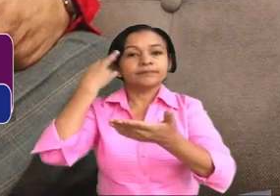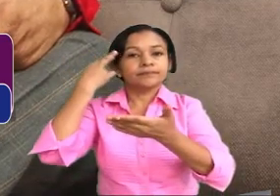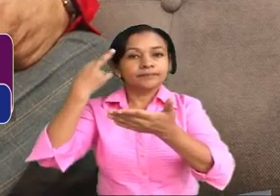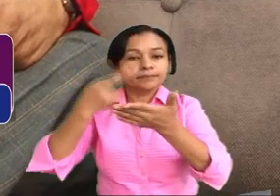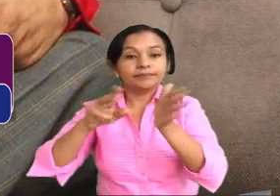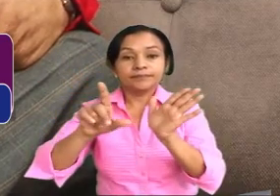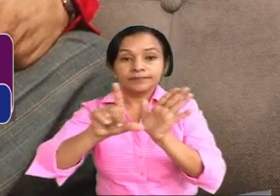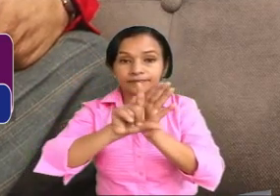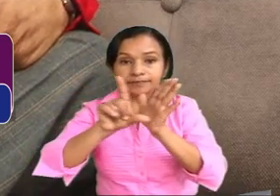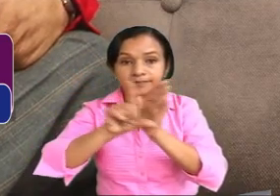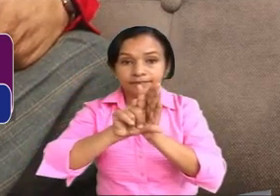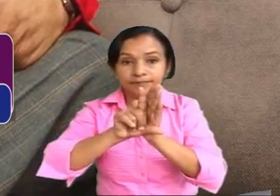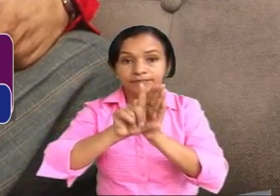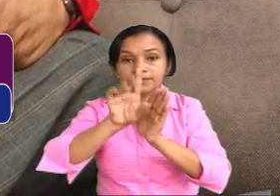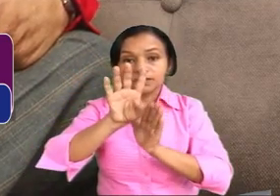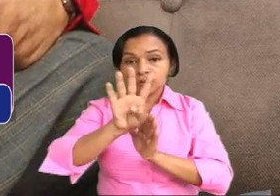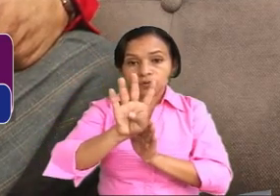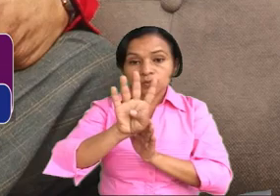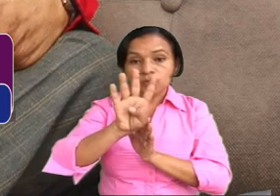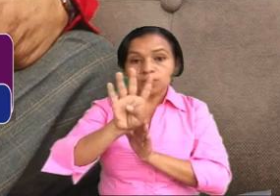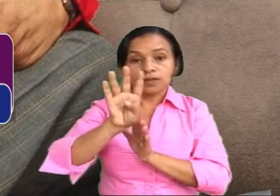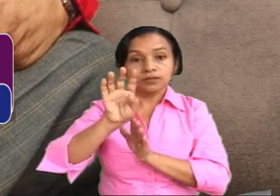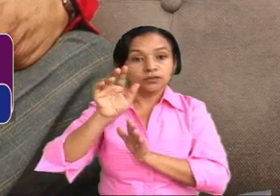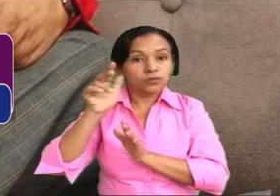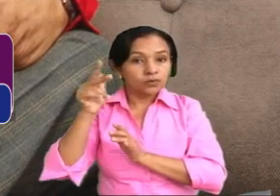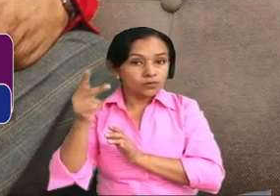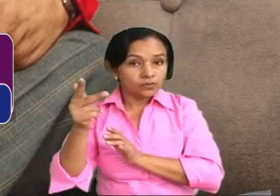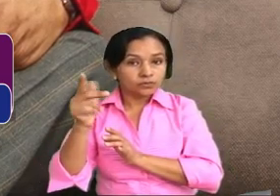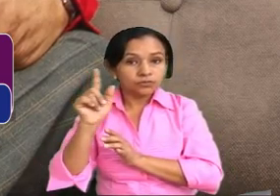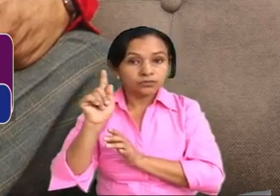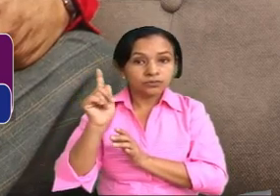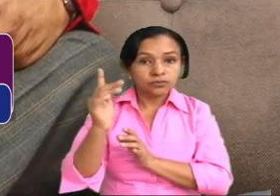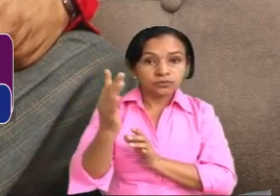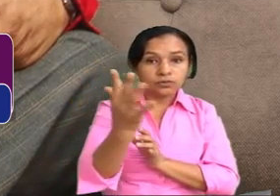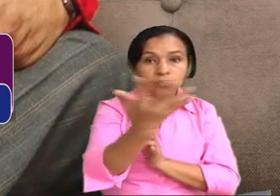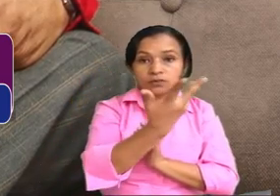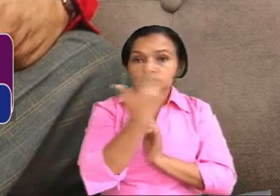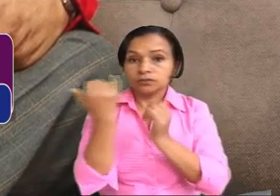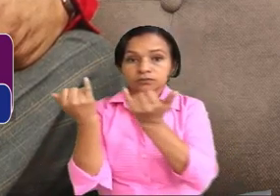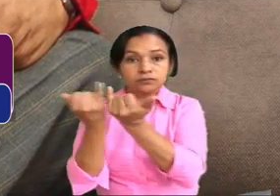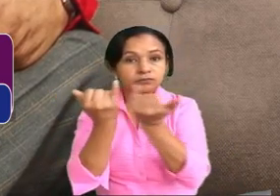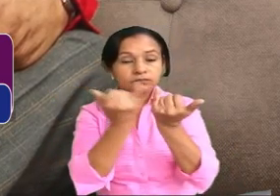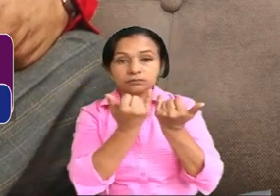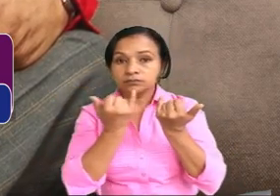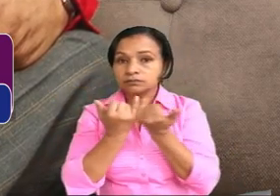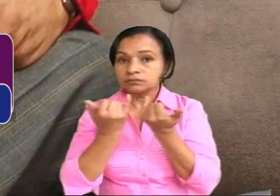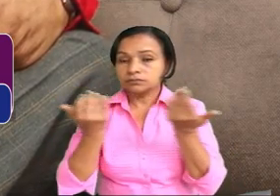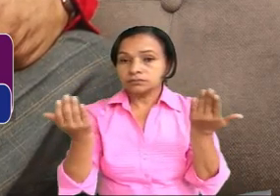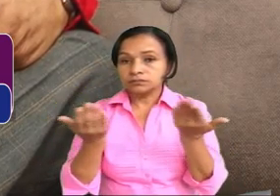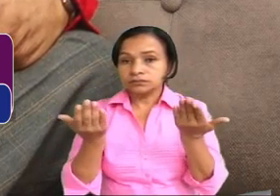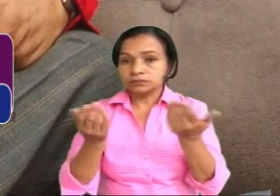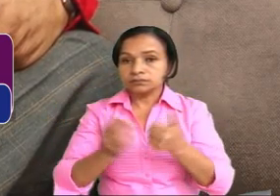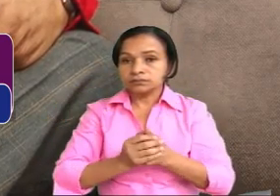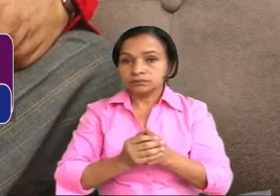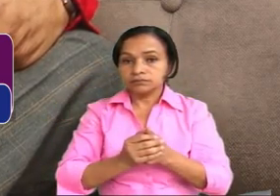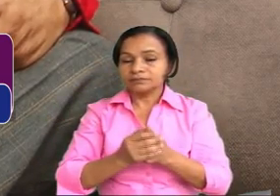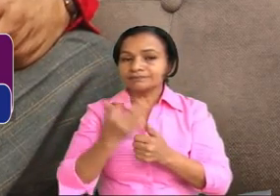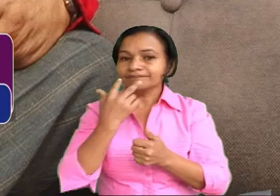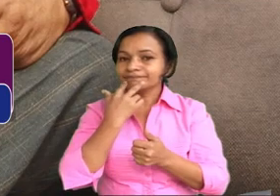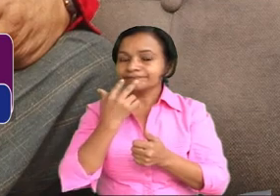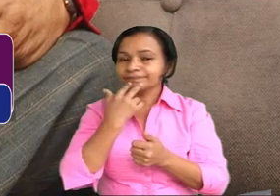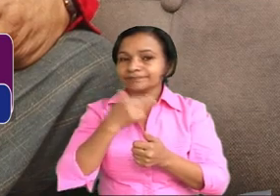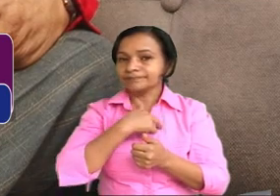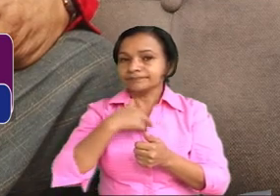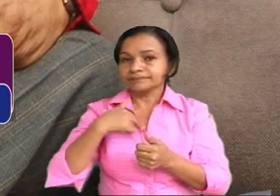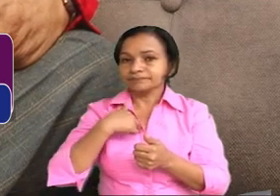ley 4.8 nos dice que todos somos, tenemos un trato digno y equitativo, y no se estaba cumpliendo. Bueno, esta